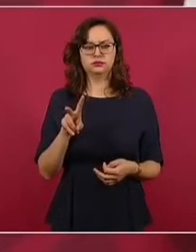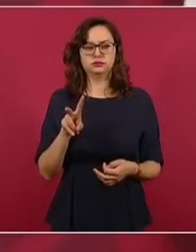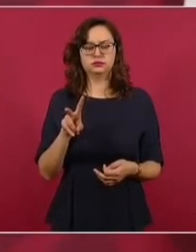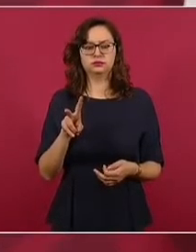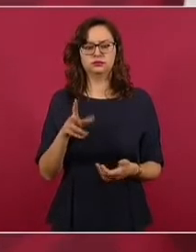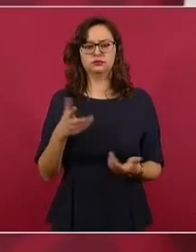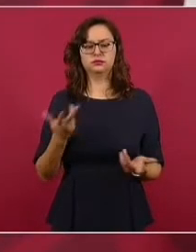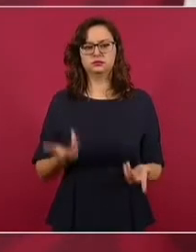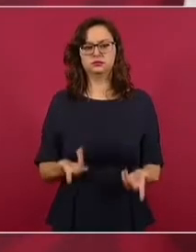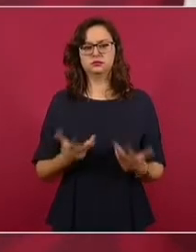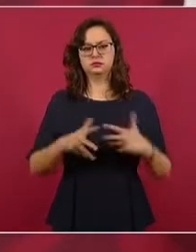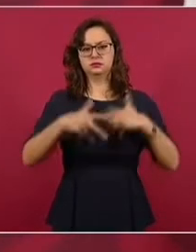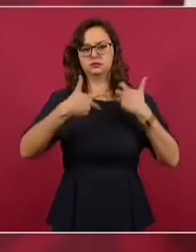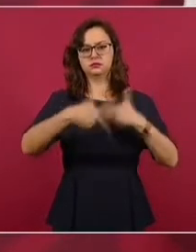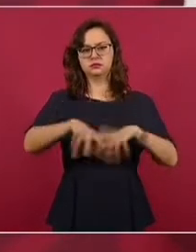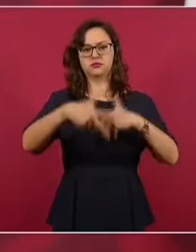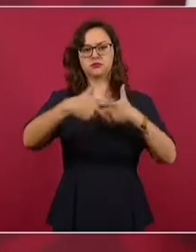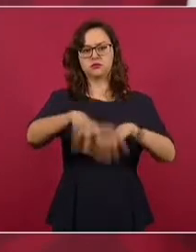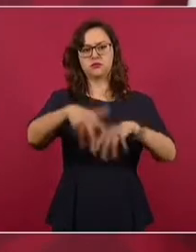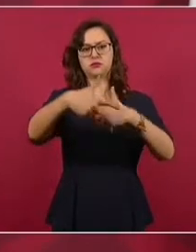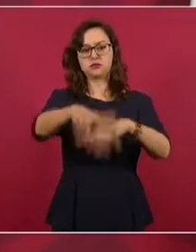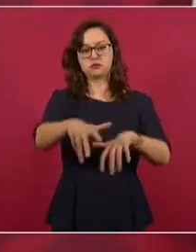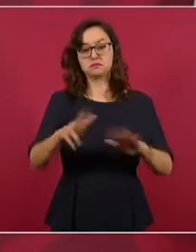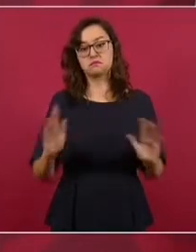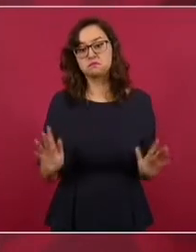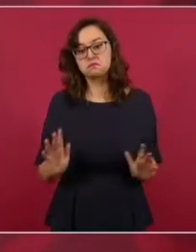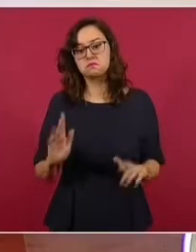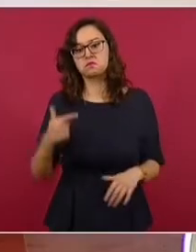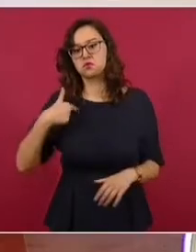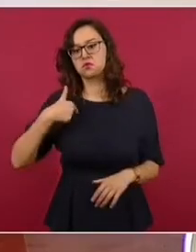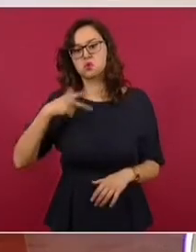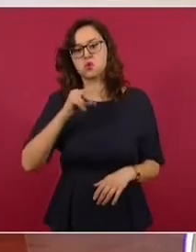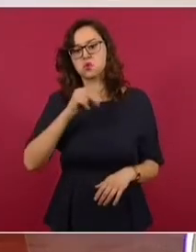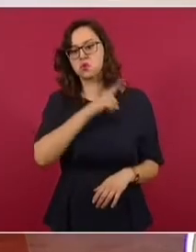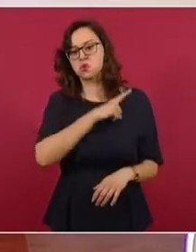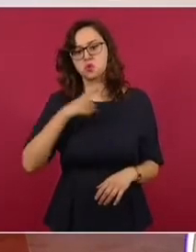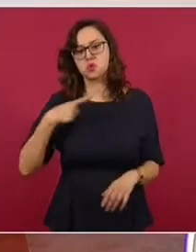meeting. Van a decir que eso no nos corresponde a nosotros, pero